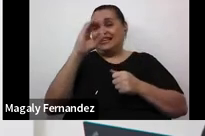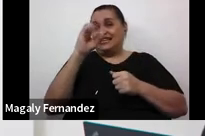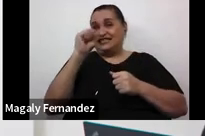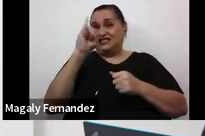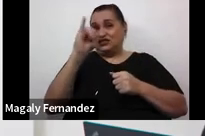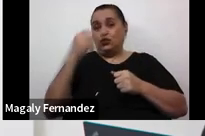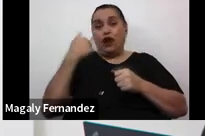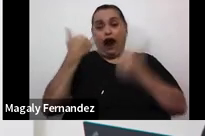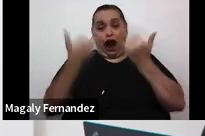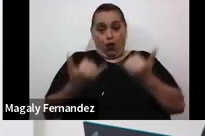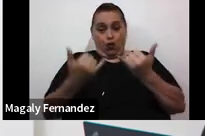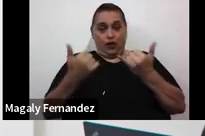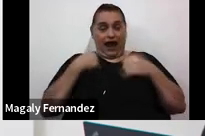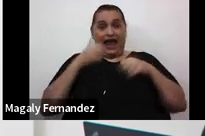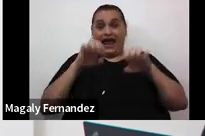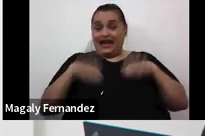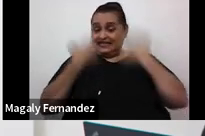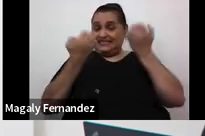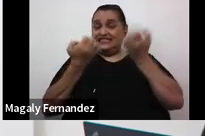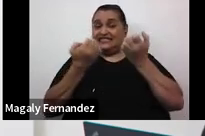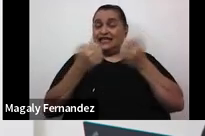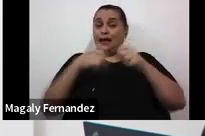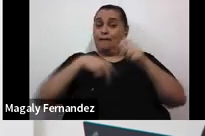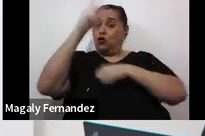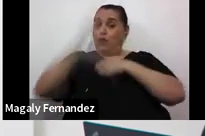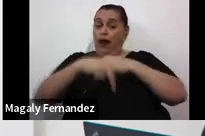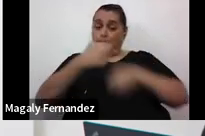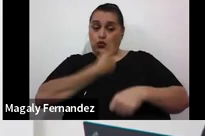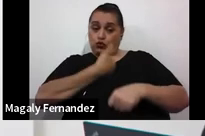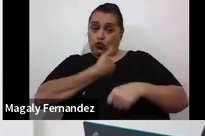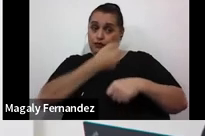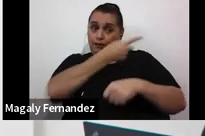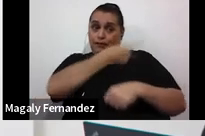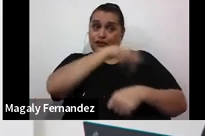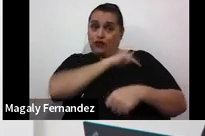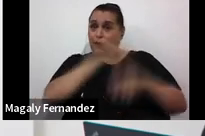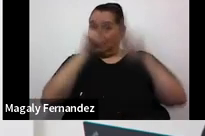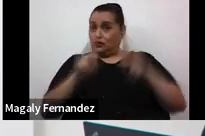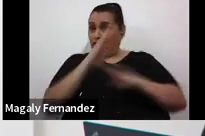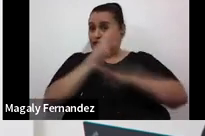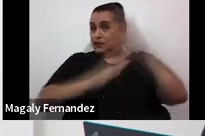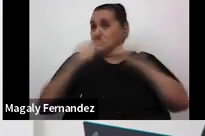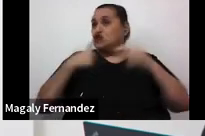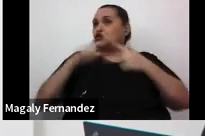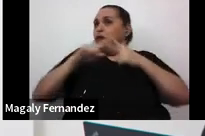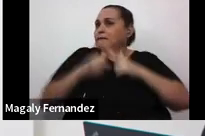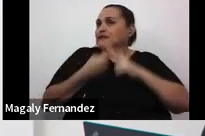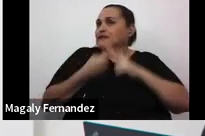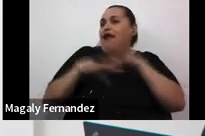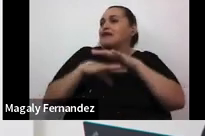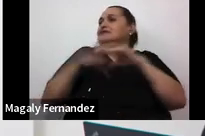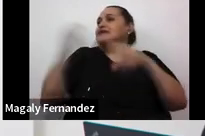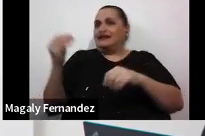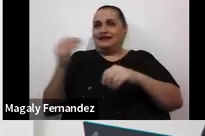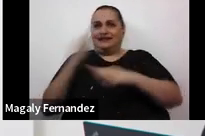ahora que existe Este programa de autonomía personal para la persona con discapacidad fue que yo empecé a salir de mi discapacidad